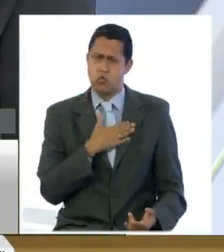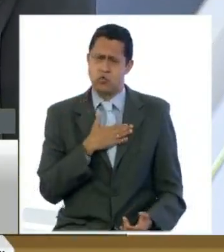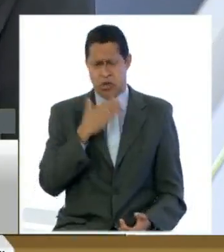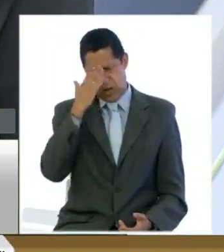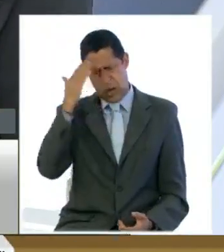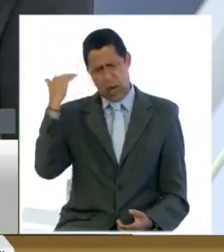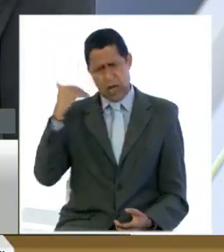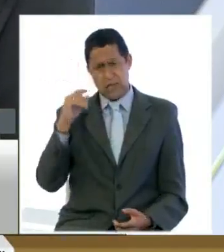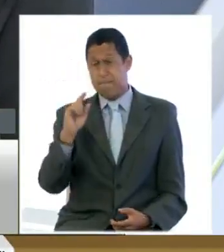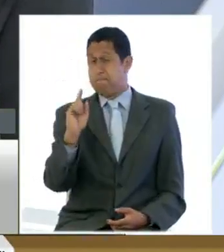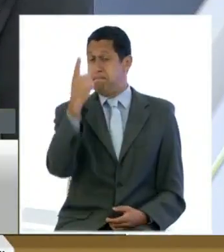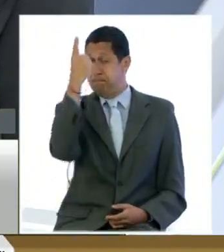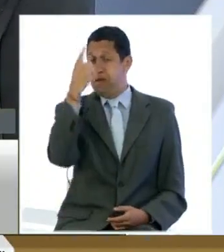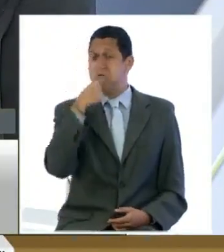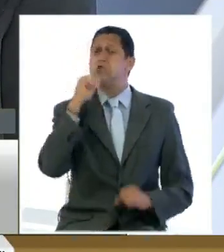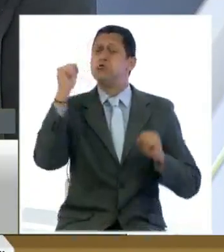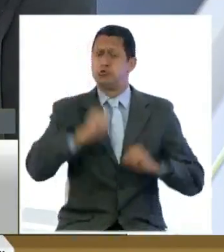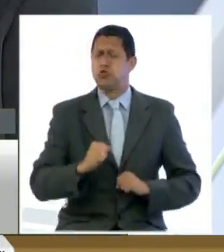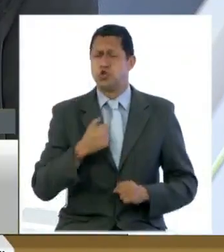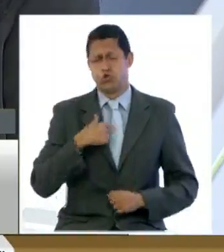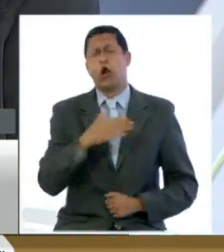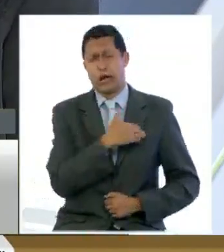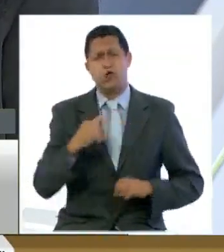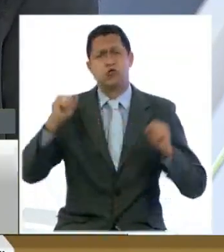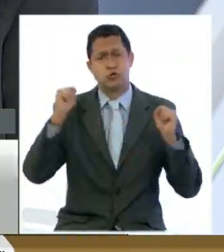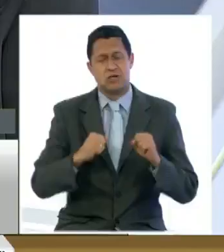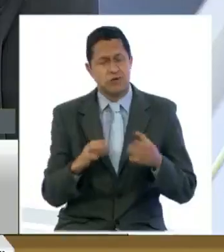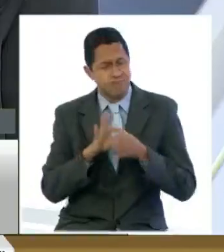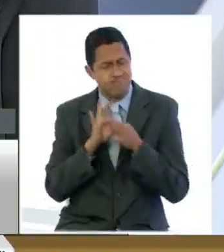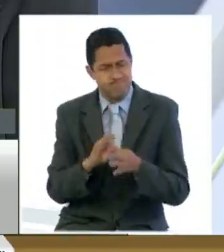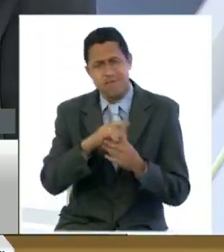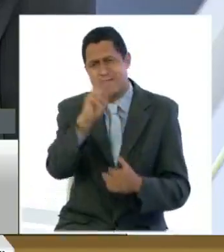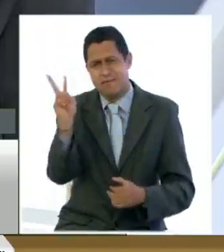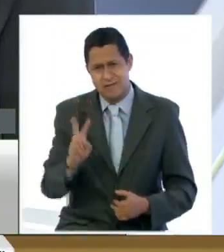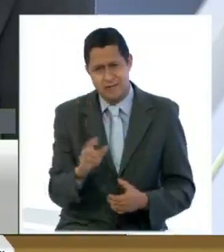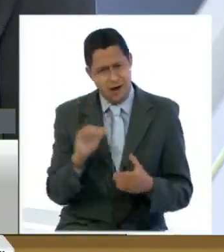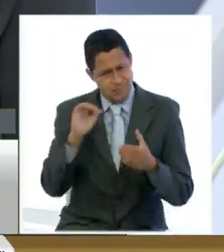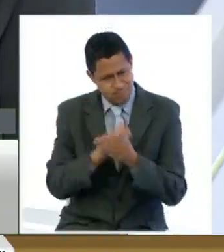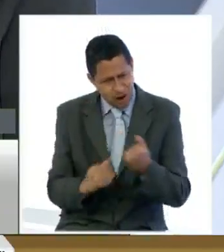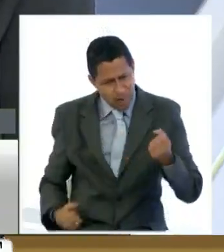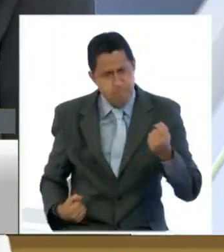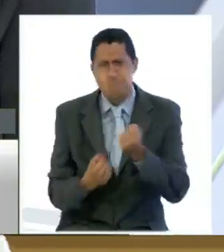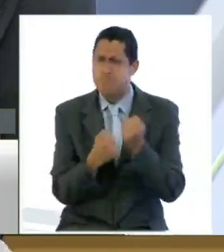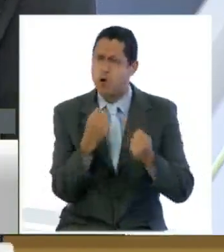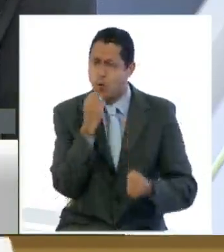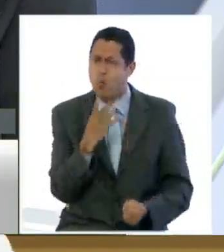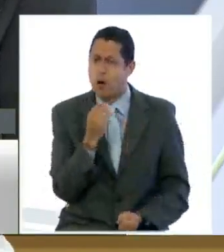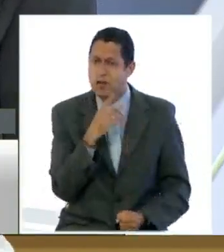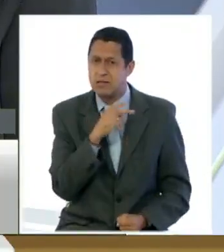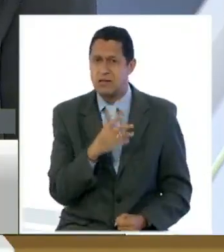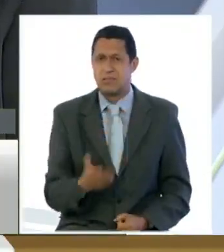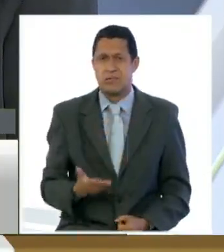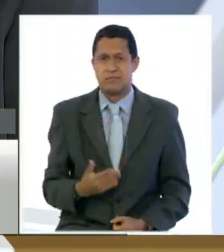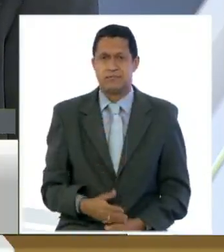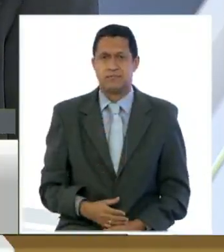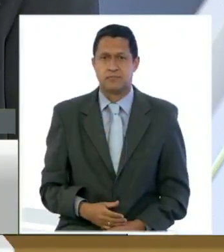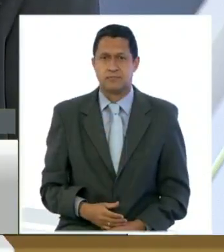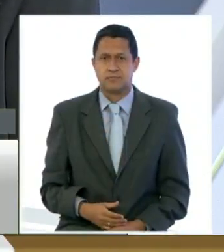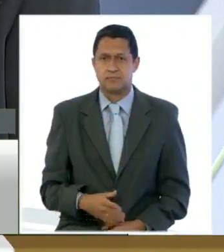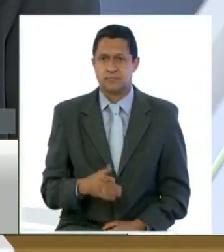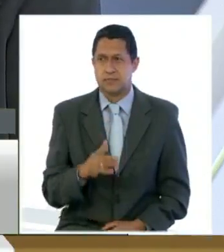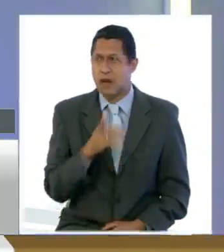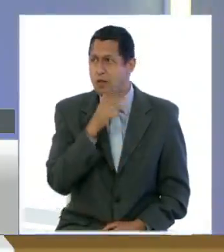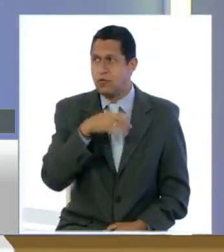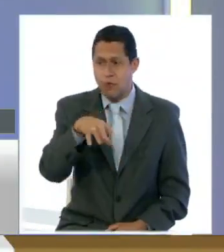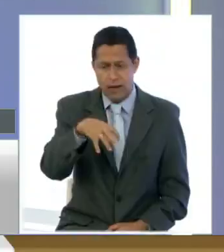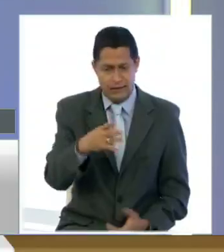principio, fue el primerito que respondió. O sea que uno, la solidaridad de los venezolanos para hacer cosas riquísimas siempre está presente. No tenemos el